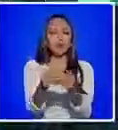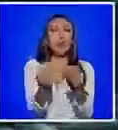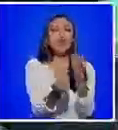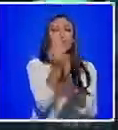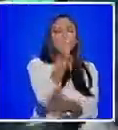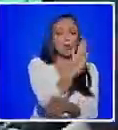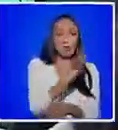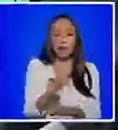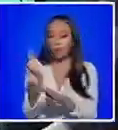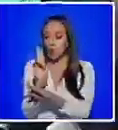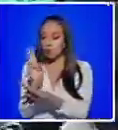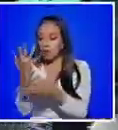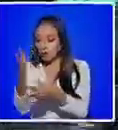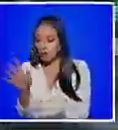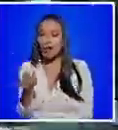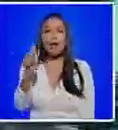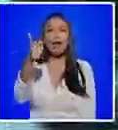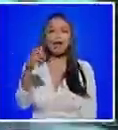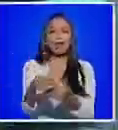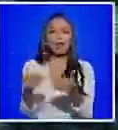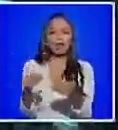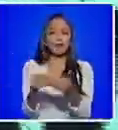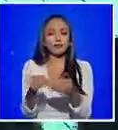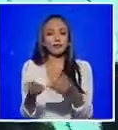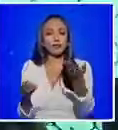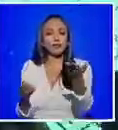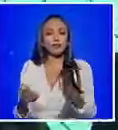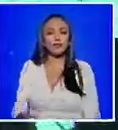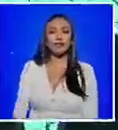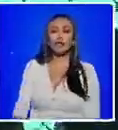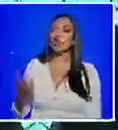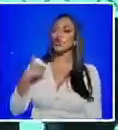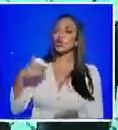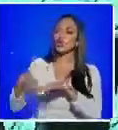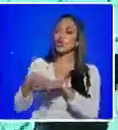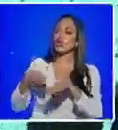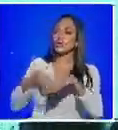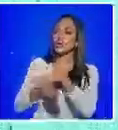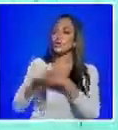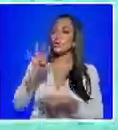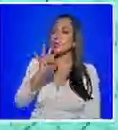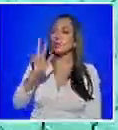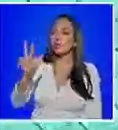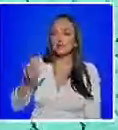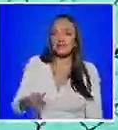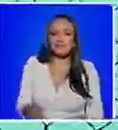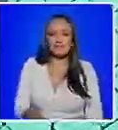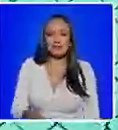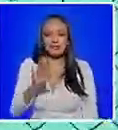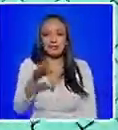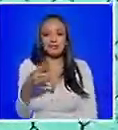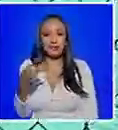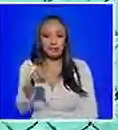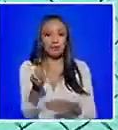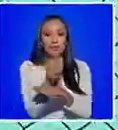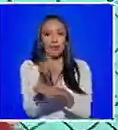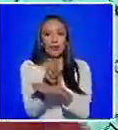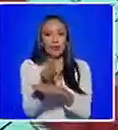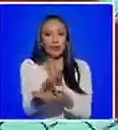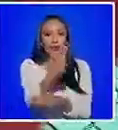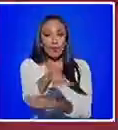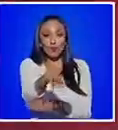por acá, $10 tenemos. Búsqueme una 43 para mí, por favor. ¿Cuánto está? Claro. Mira, esta está usadita, pero en buen estado todavía,